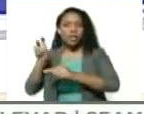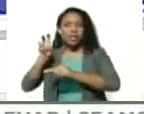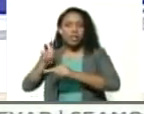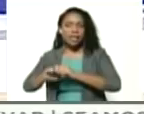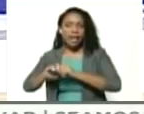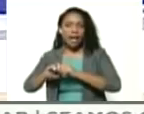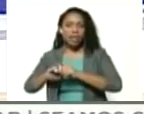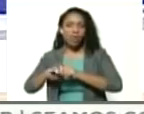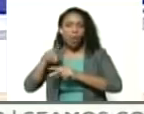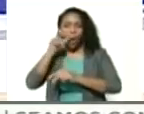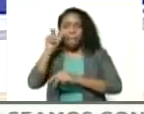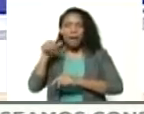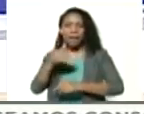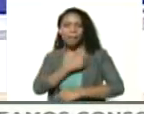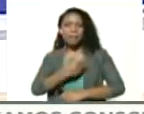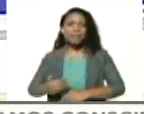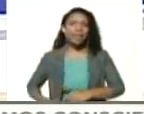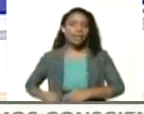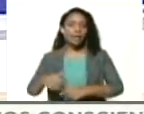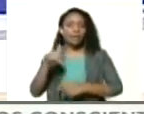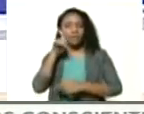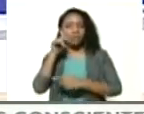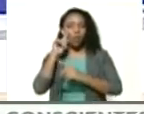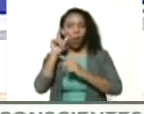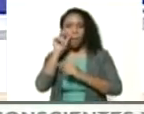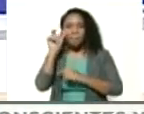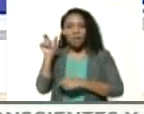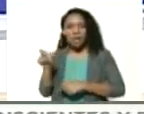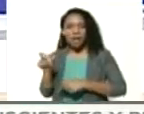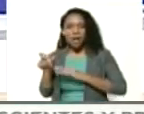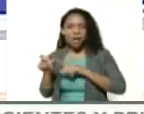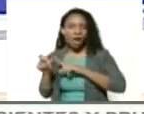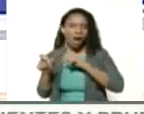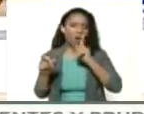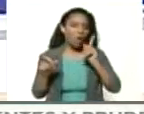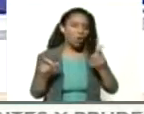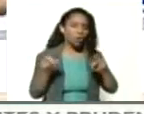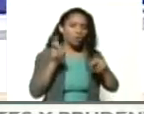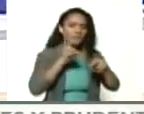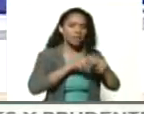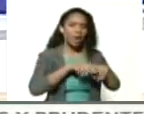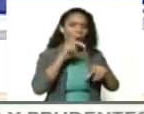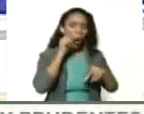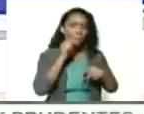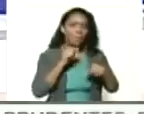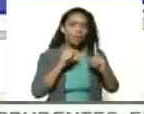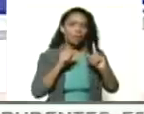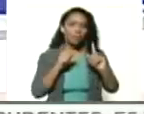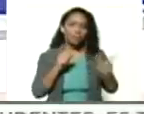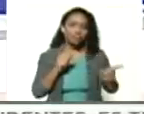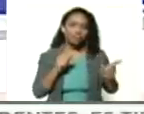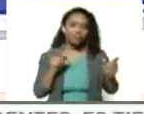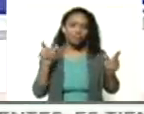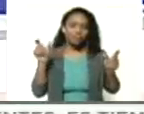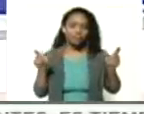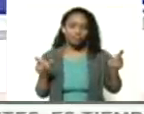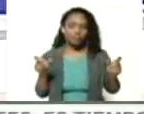Carmona Estanga, presidente de Fedecámara. Al otro lado sentado Carlos Ortega.